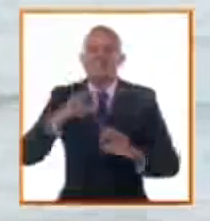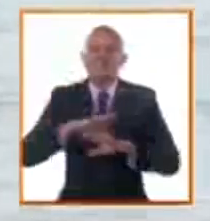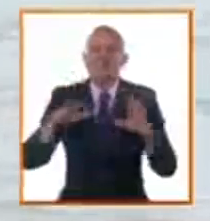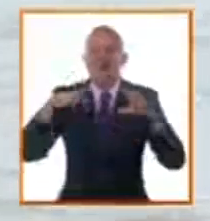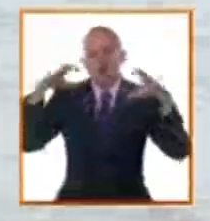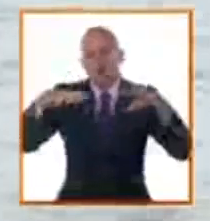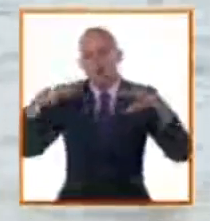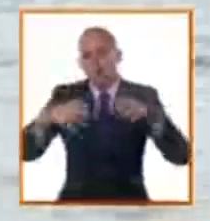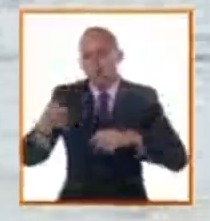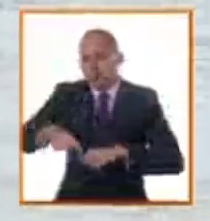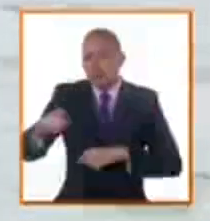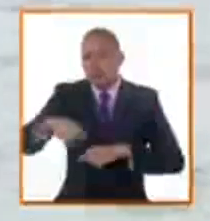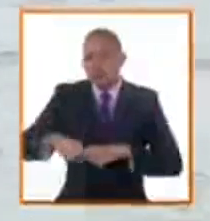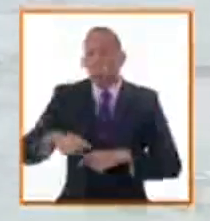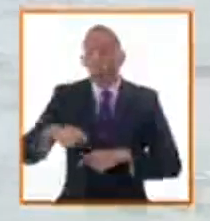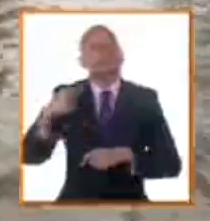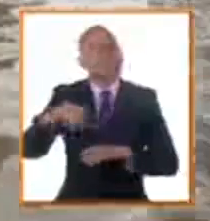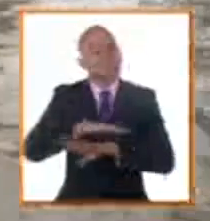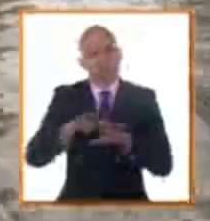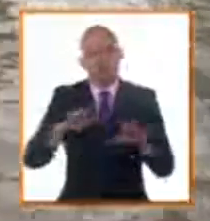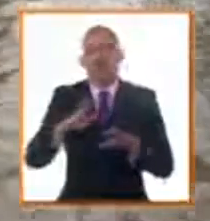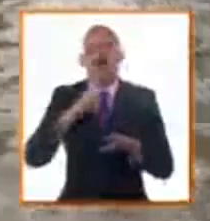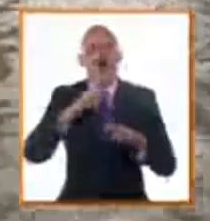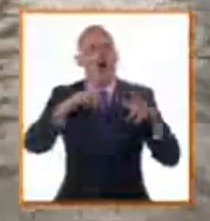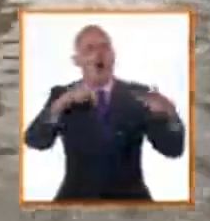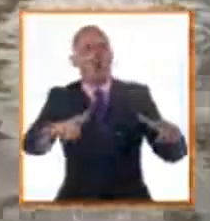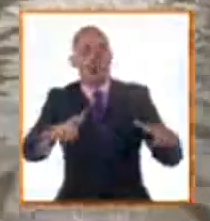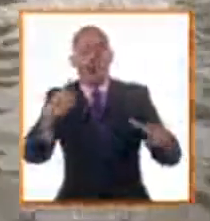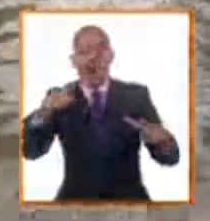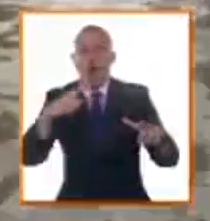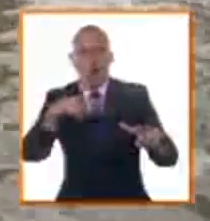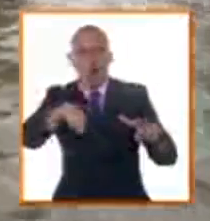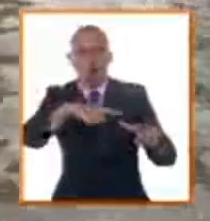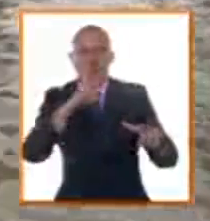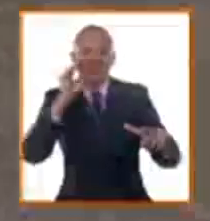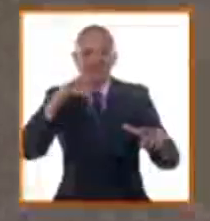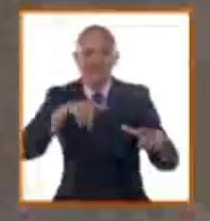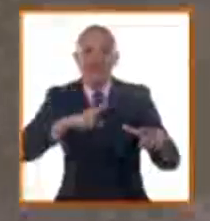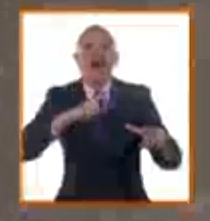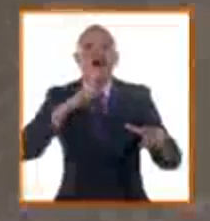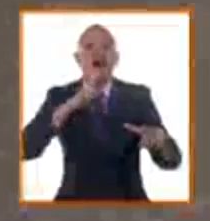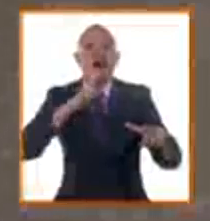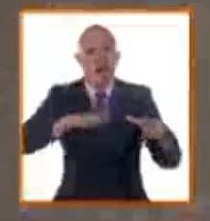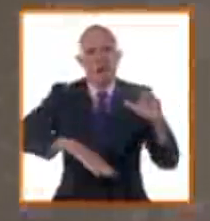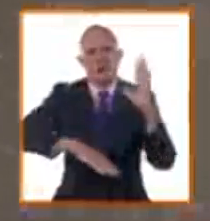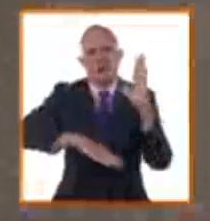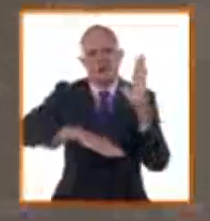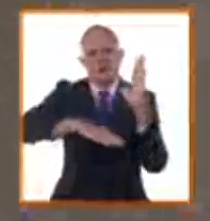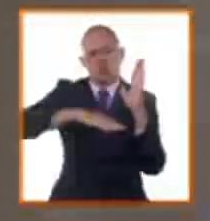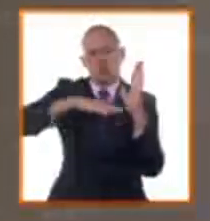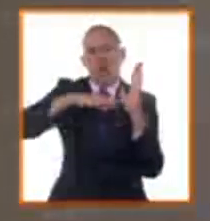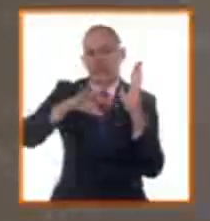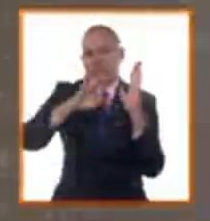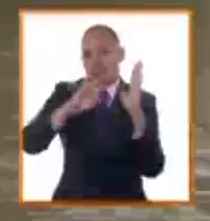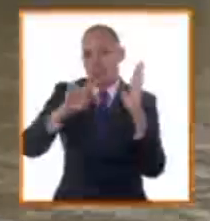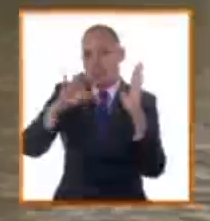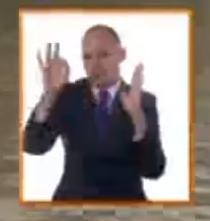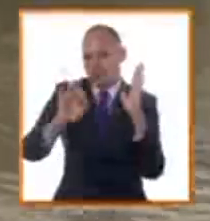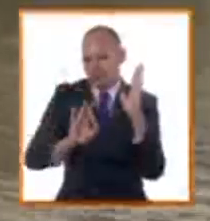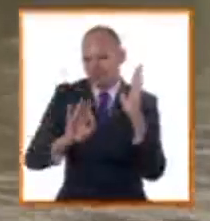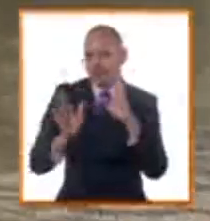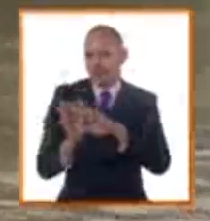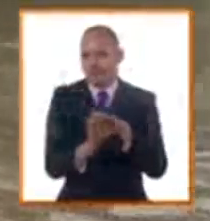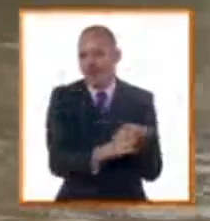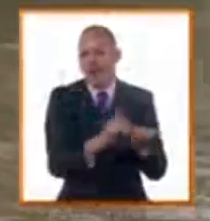permanentes lluvias. El llenado de los embalses destinado al abasto a la población alcanzan el 71%. Las